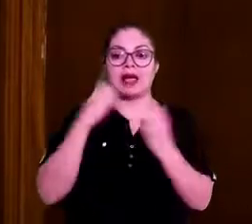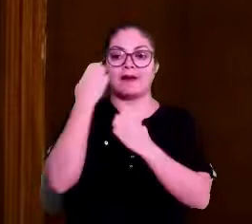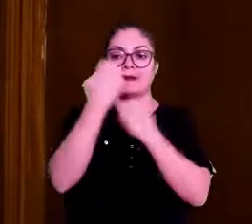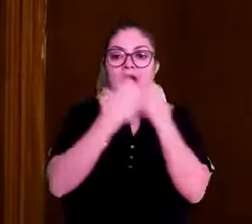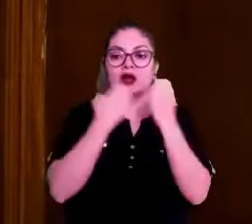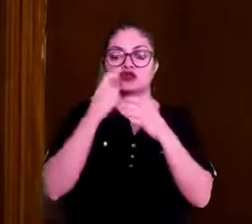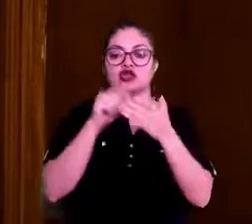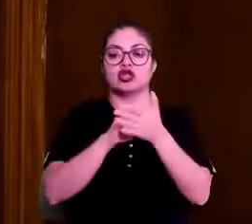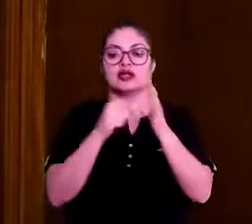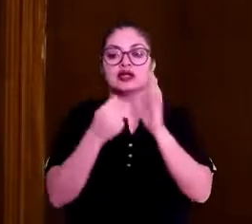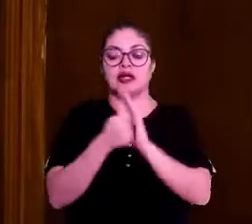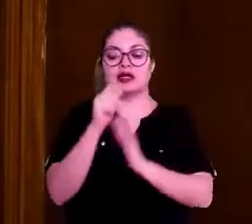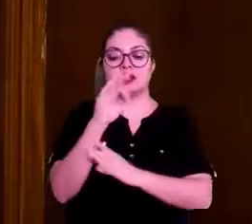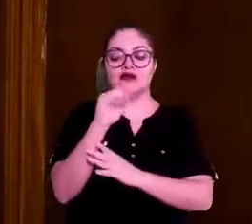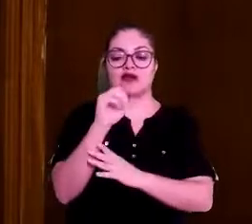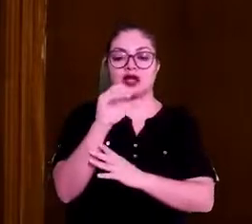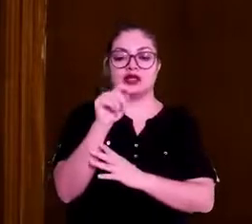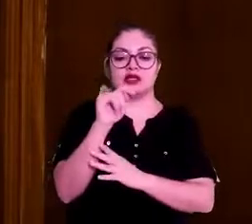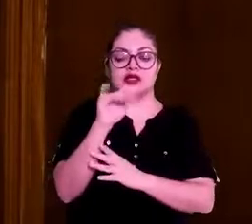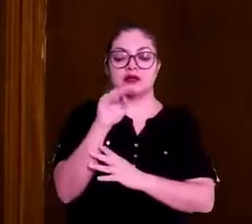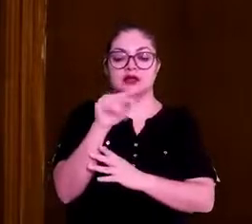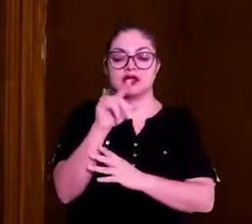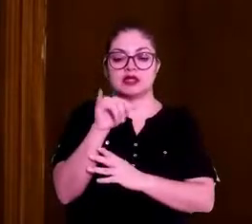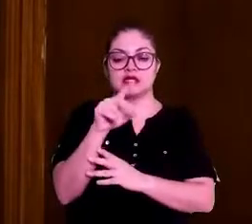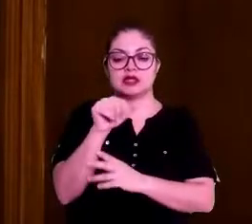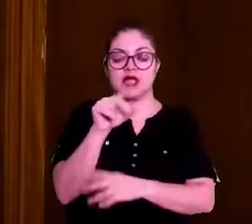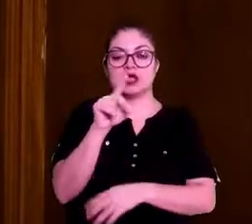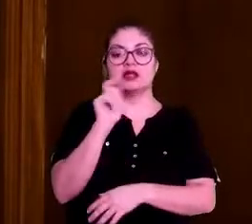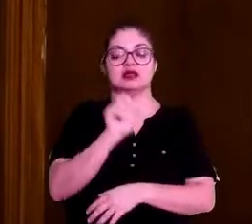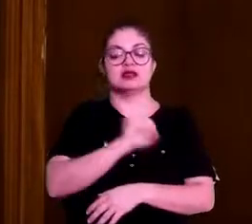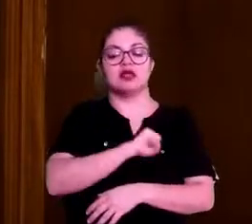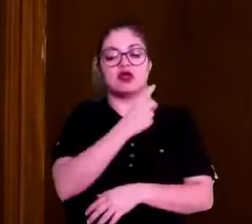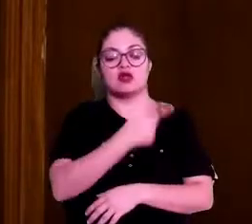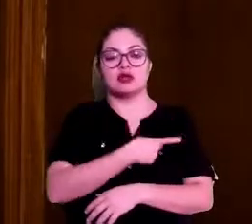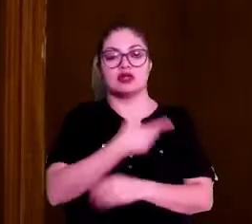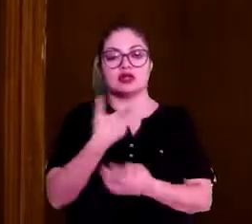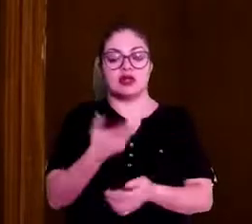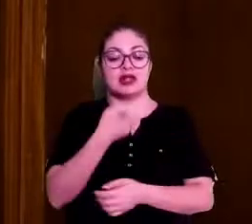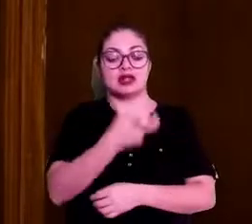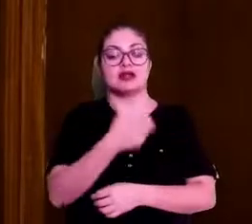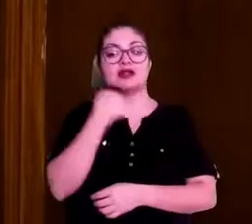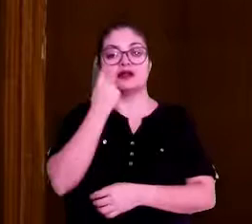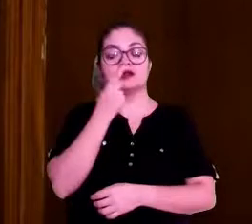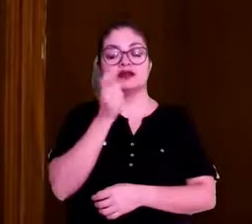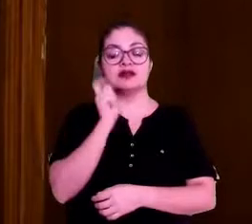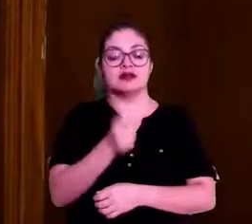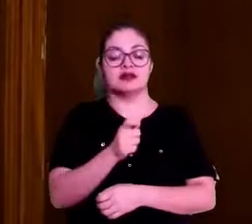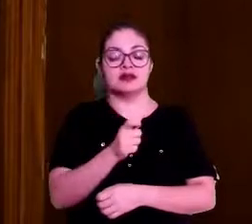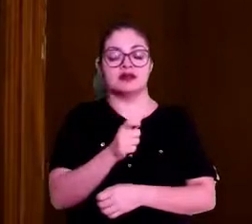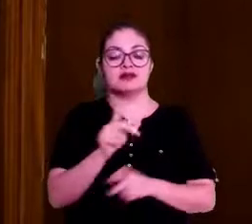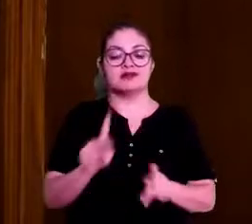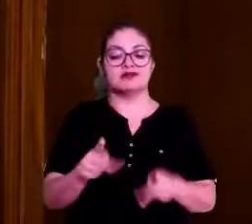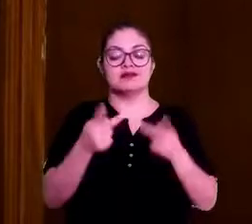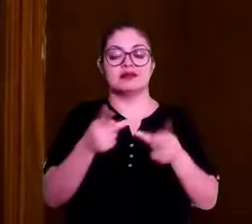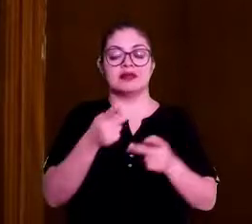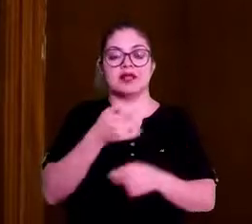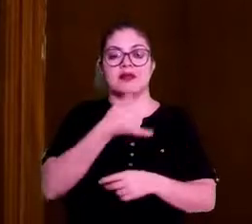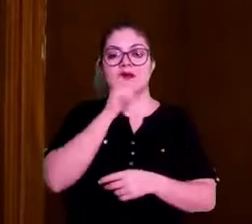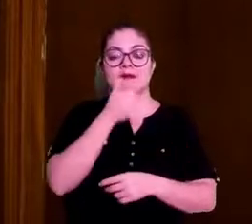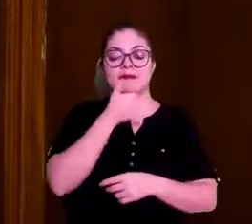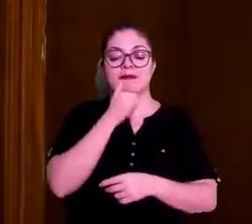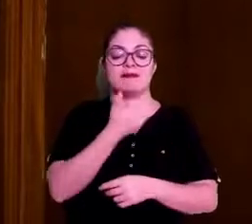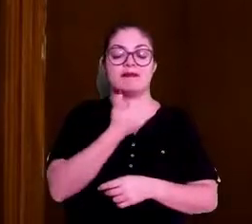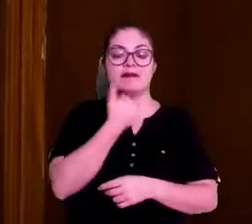de factibilidad en materia de salubridad local, tratándose de ventas de bebidas alcohólicas y